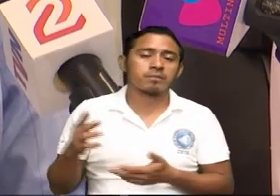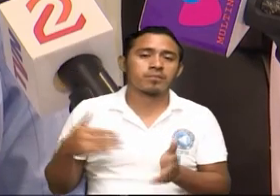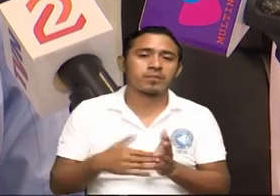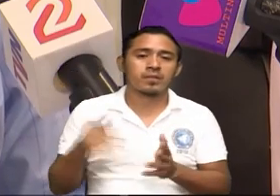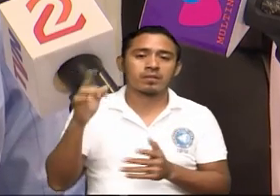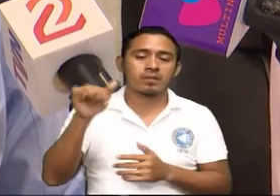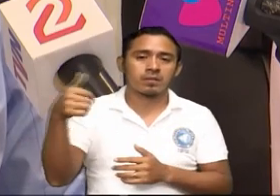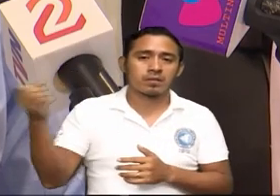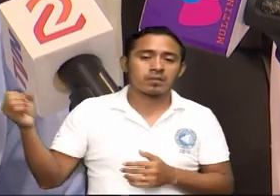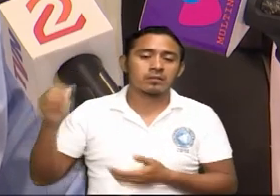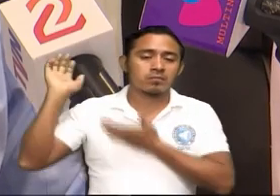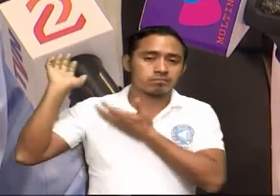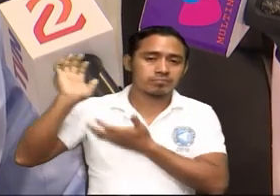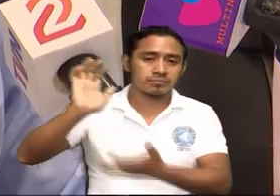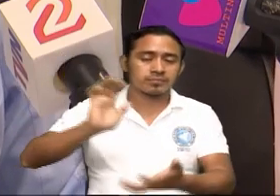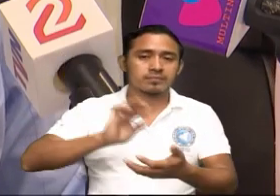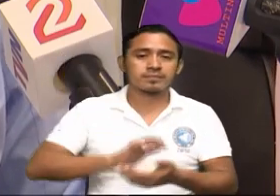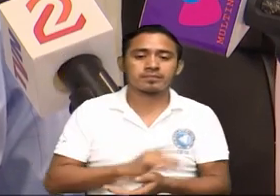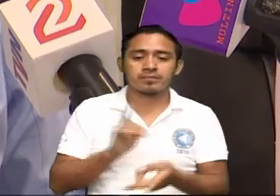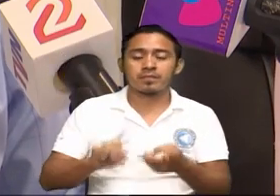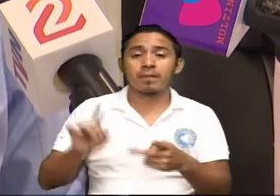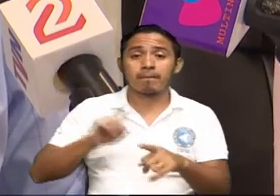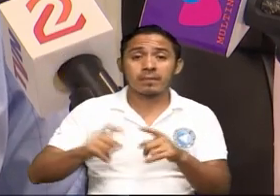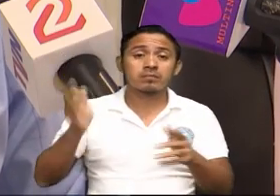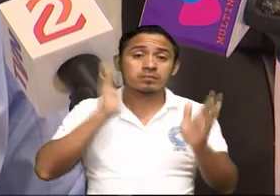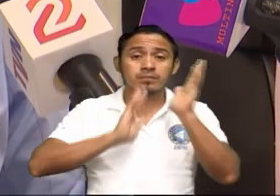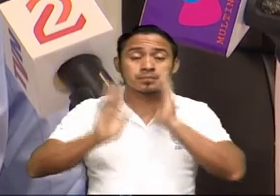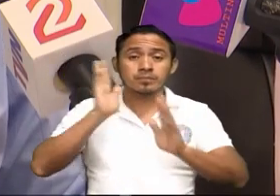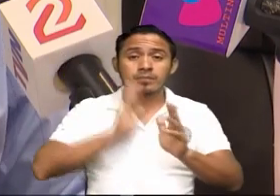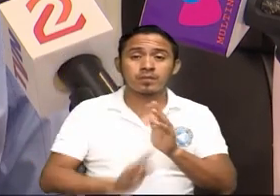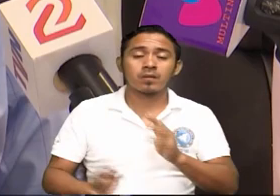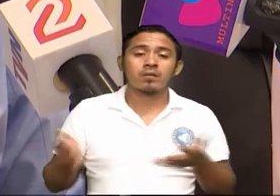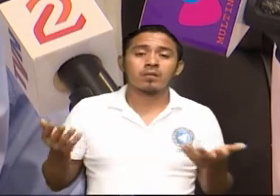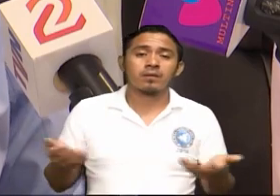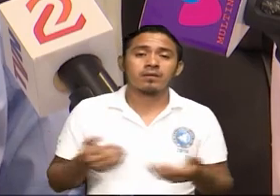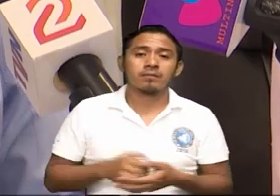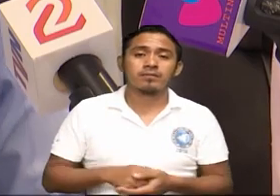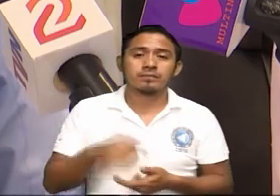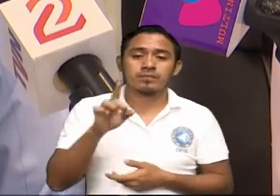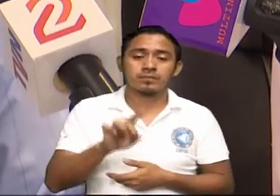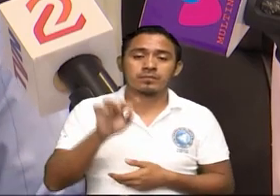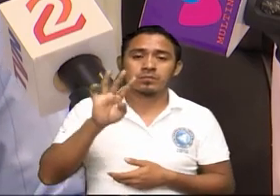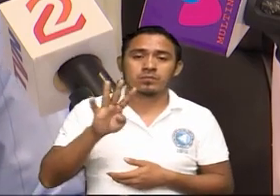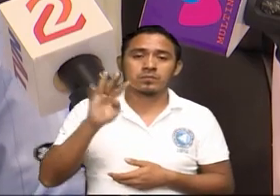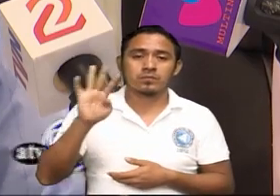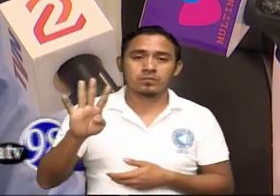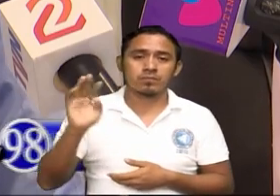187.603 quintales y para el mes de agosto una producción de